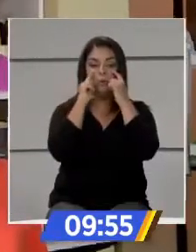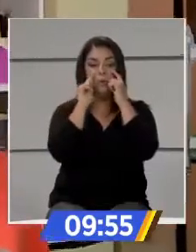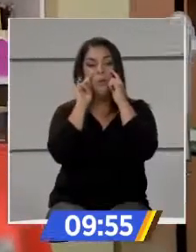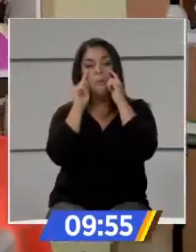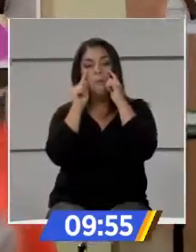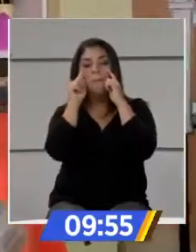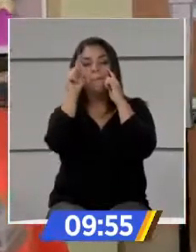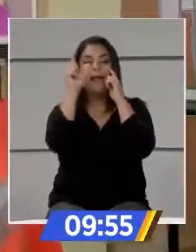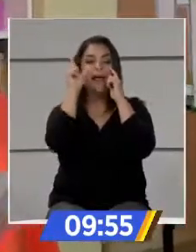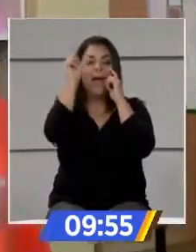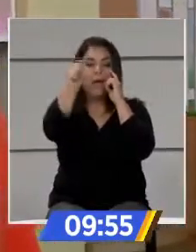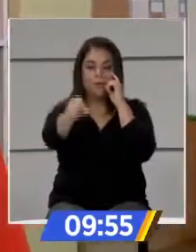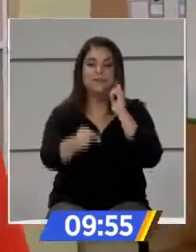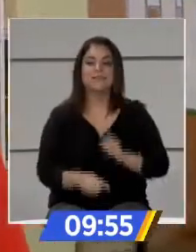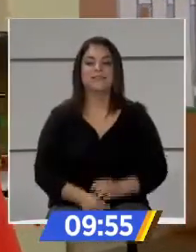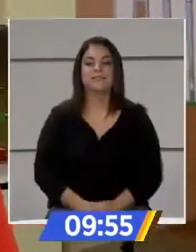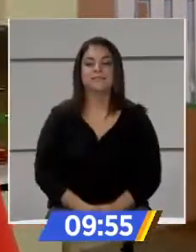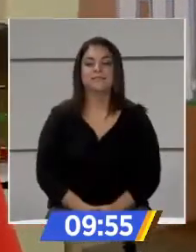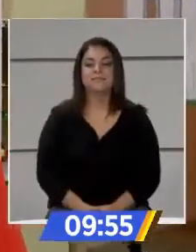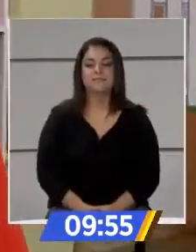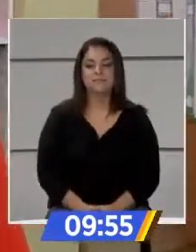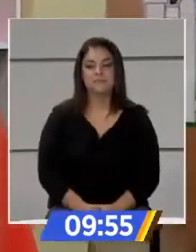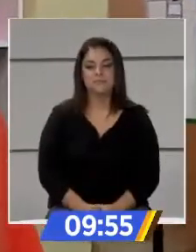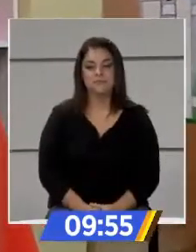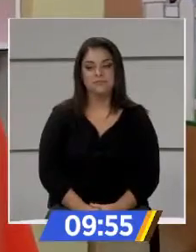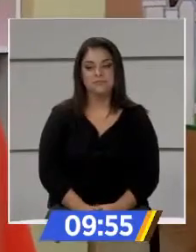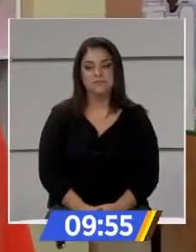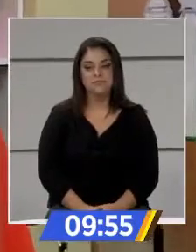biónico. Como un ojo biónico, ajá.